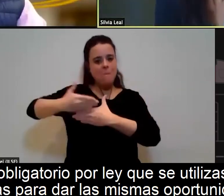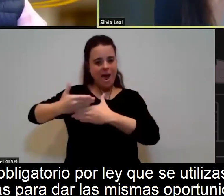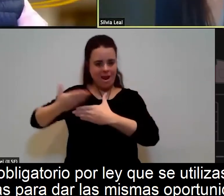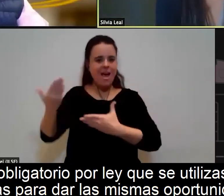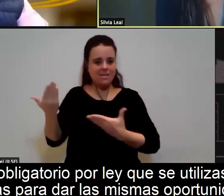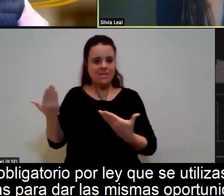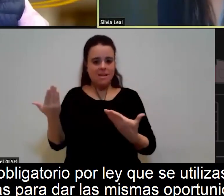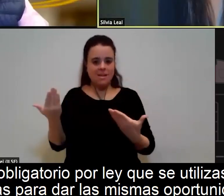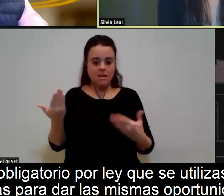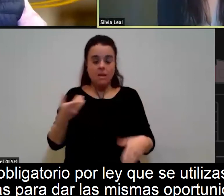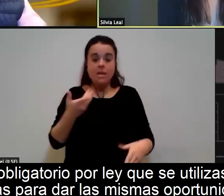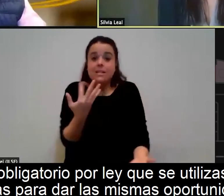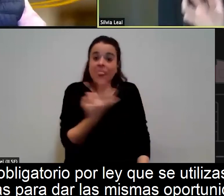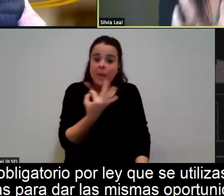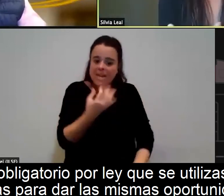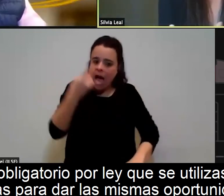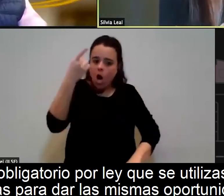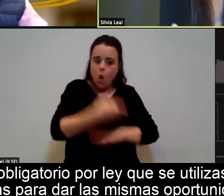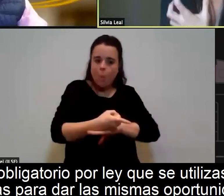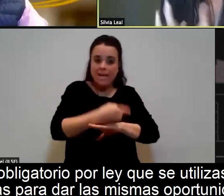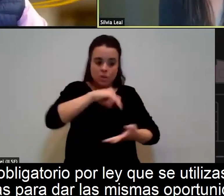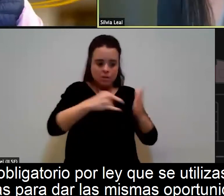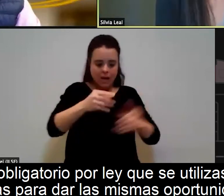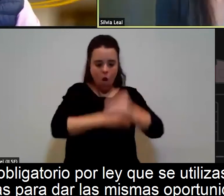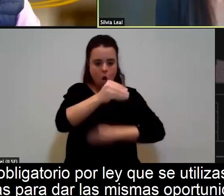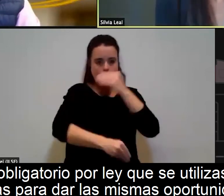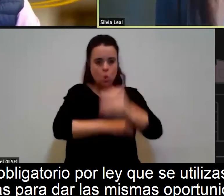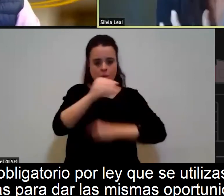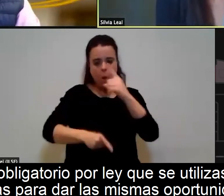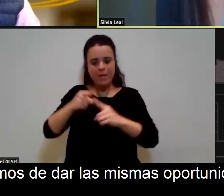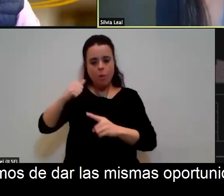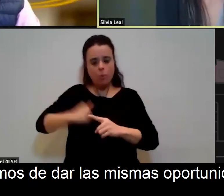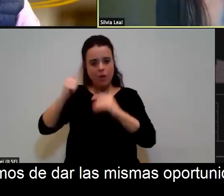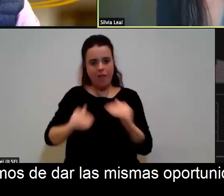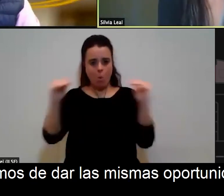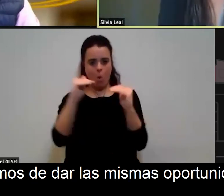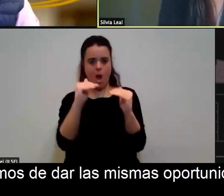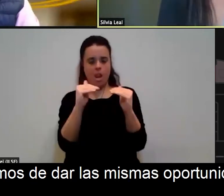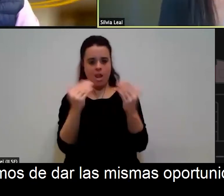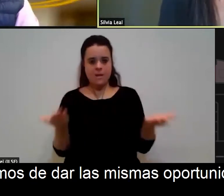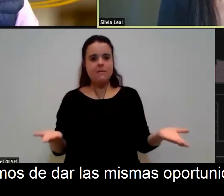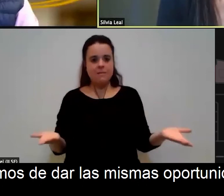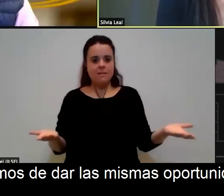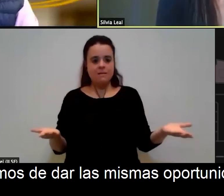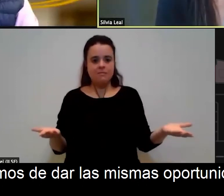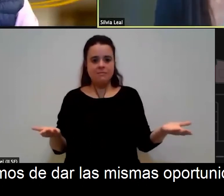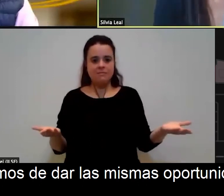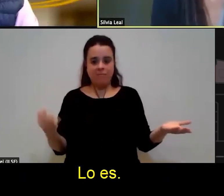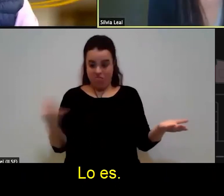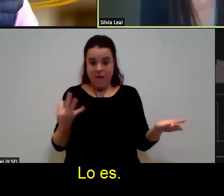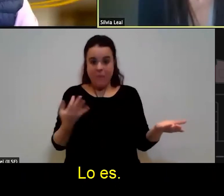obligatorio por ley que se utilizasen estas tecnologías para dar las mismas oportunidades. ¿No hablamos de dar las mismas oportunidades?